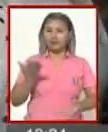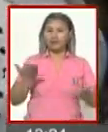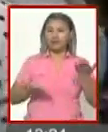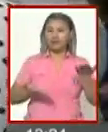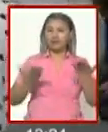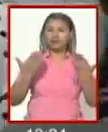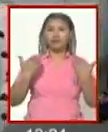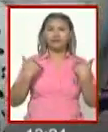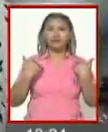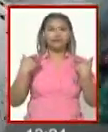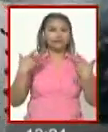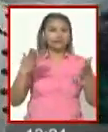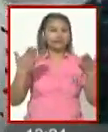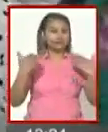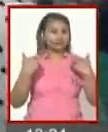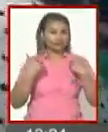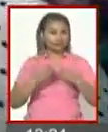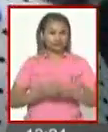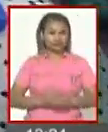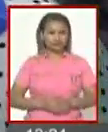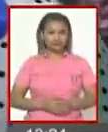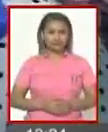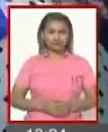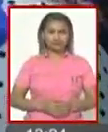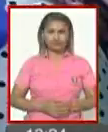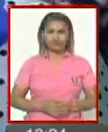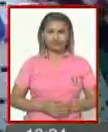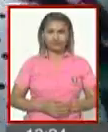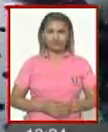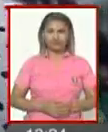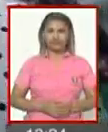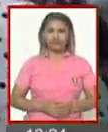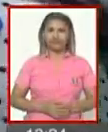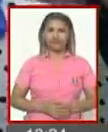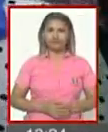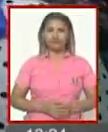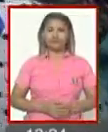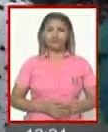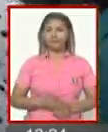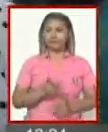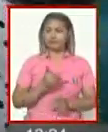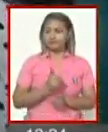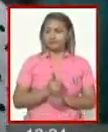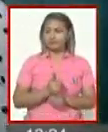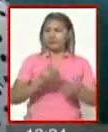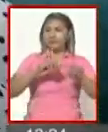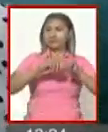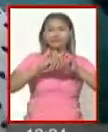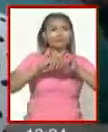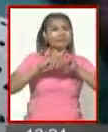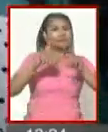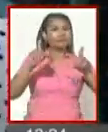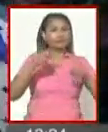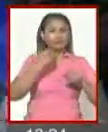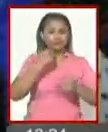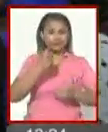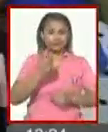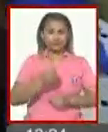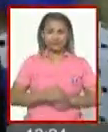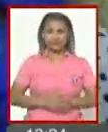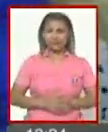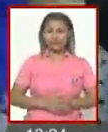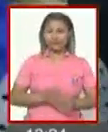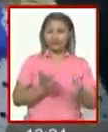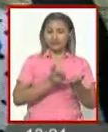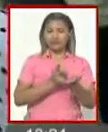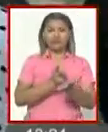supongo que ha recibido, viendo que está correcto, pero yo le digo una cosa,